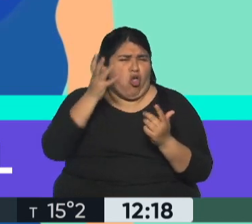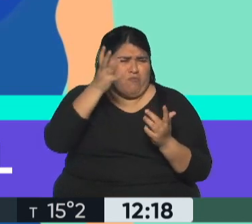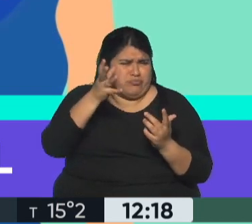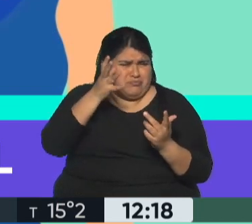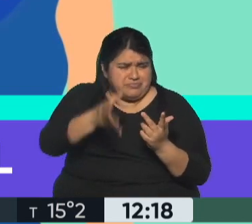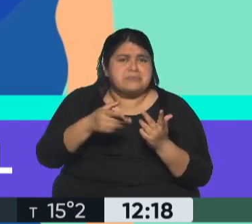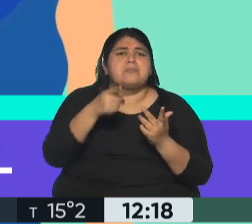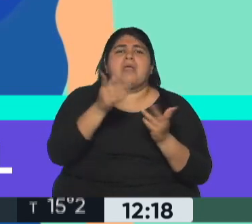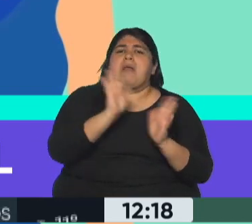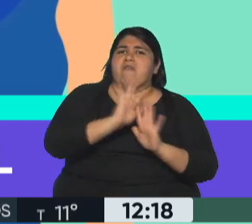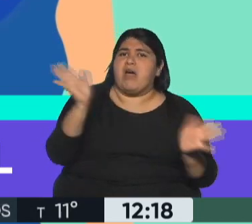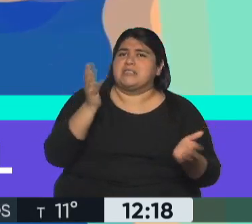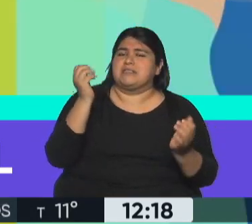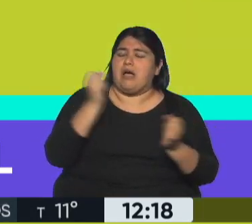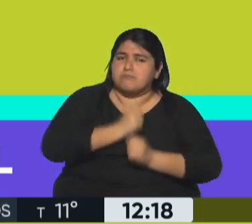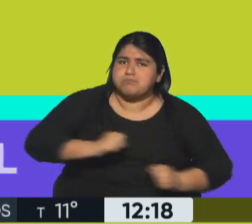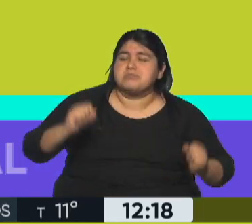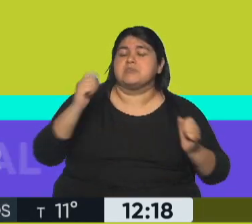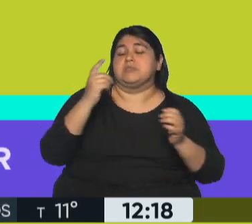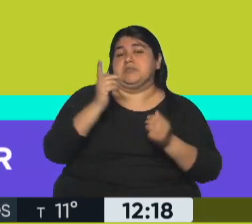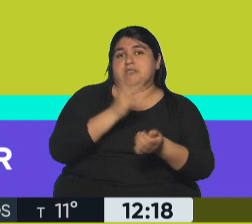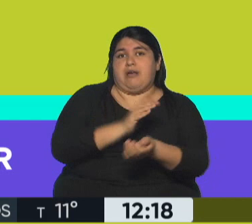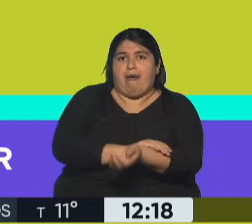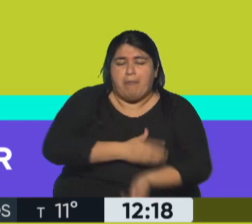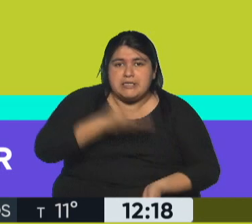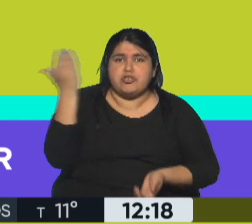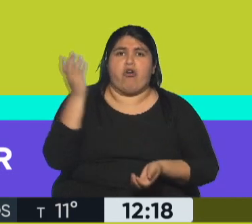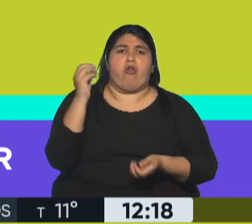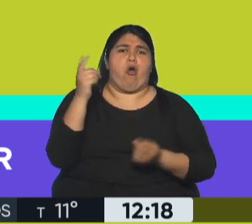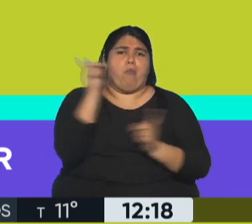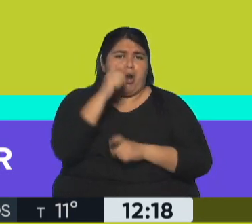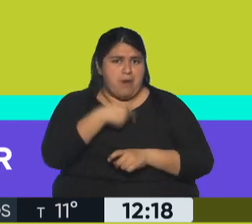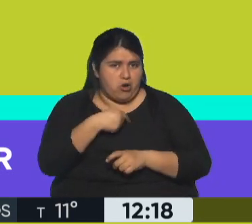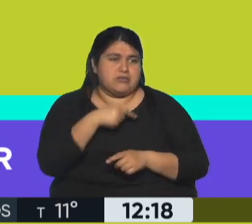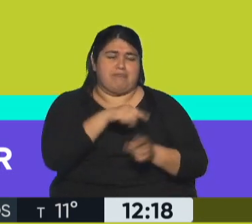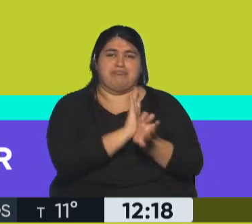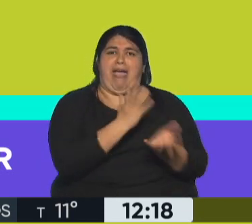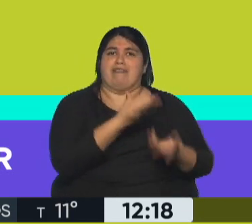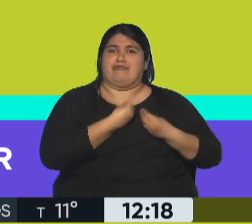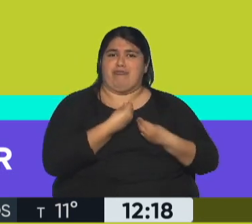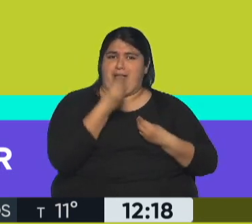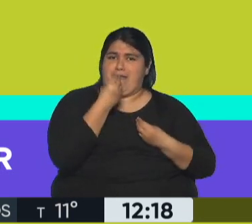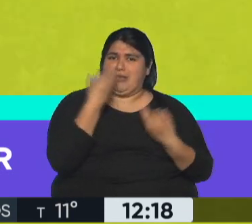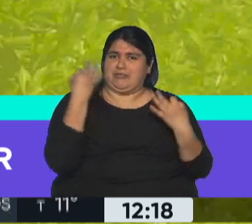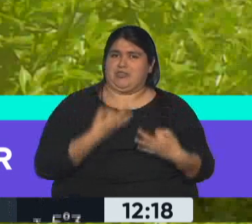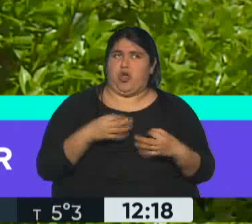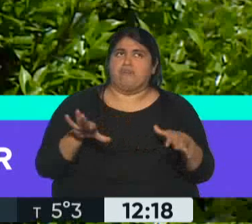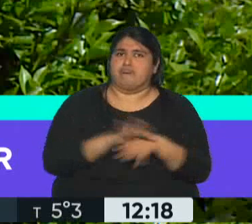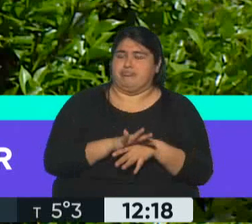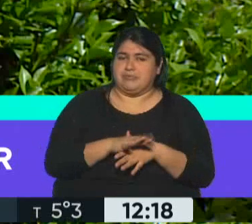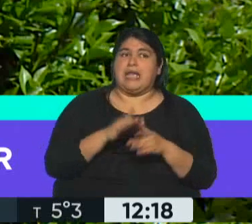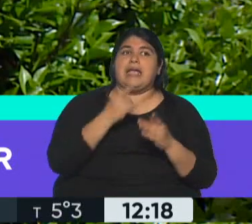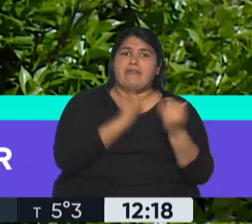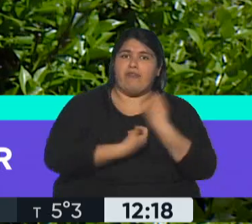la obesidad la hipertensión y los riesgos cardíacos garantizan nuestro derecho a la salud a la alimentación adecuada y a la